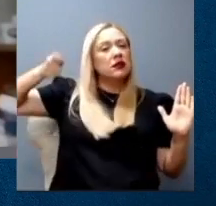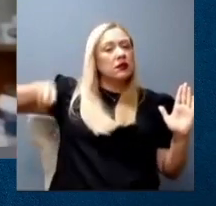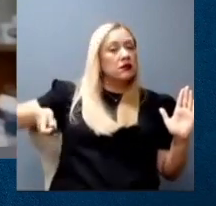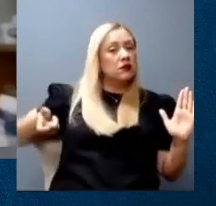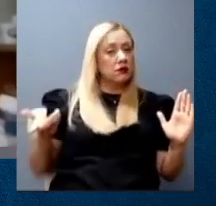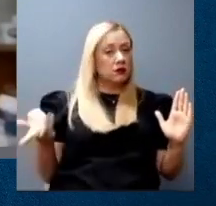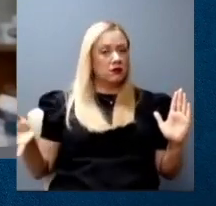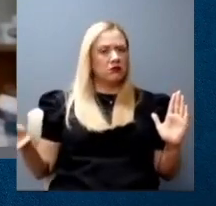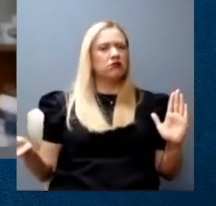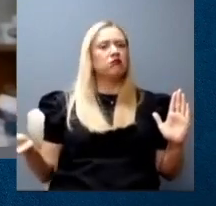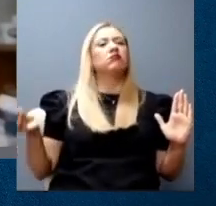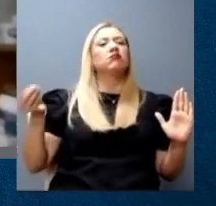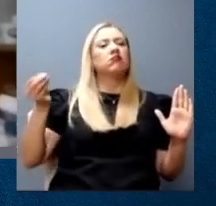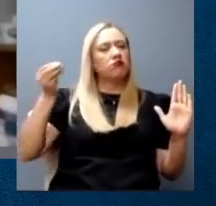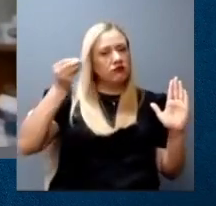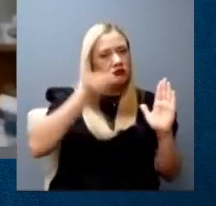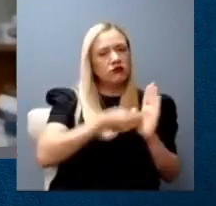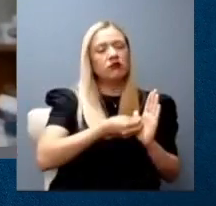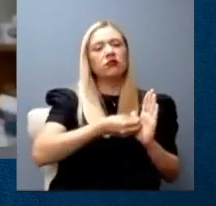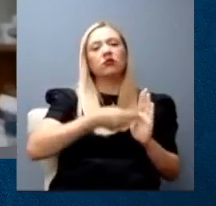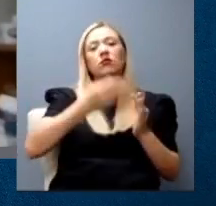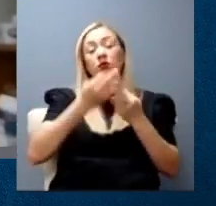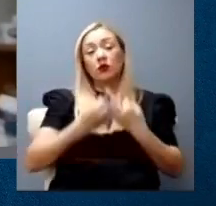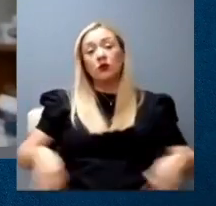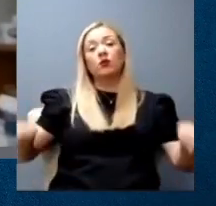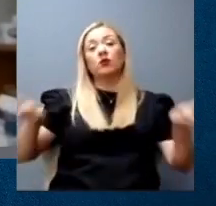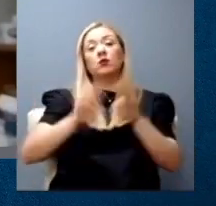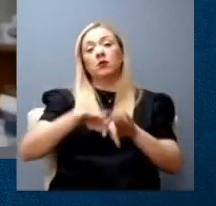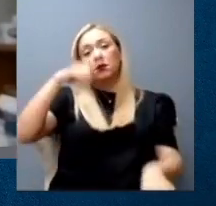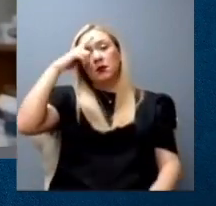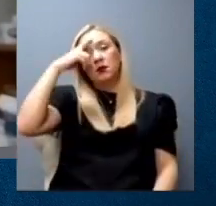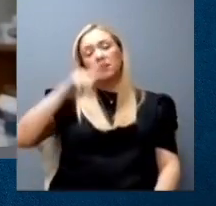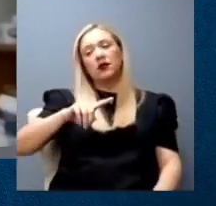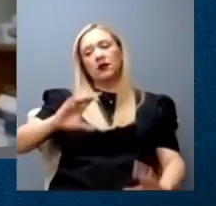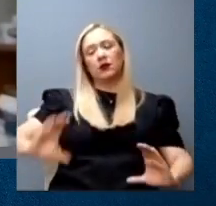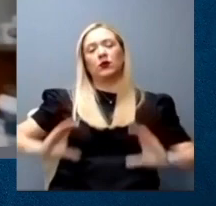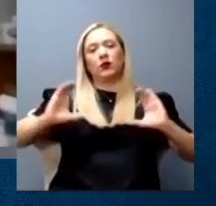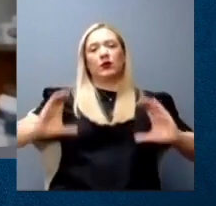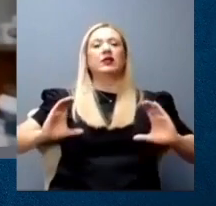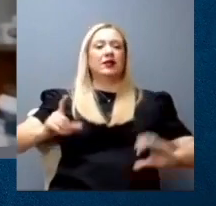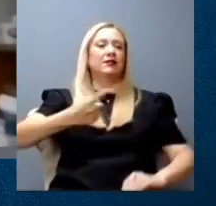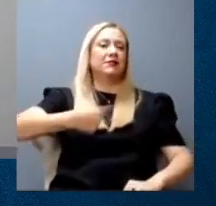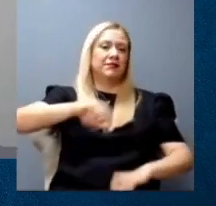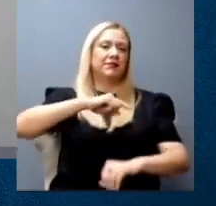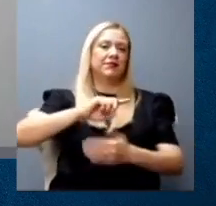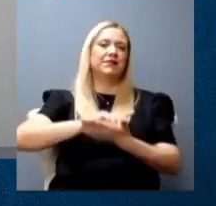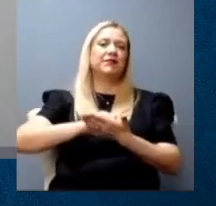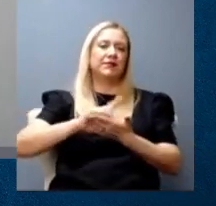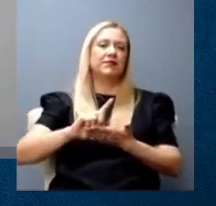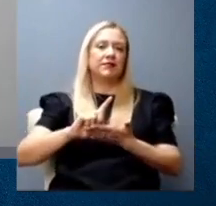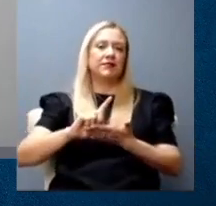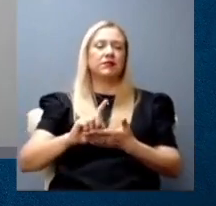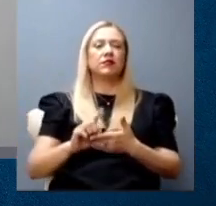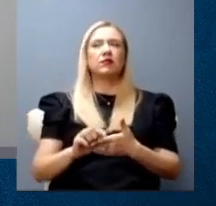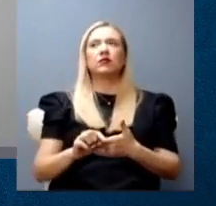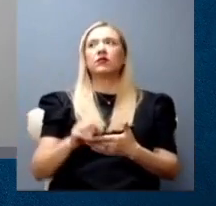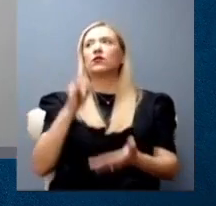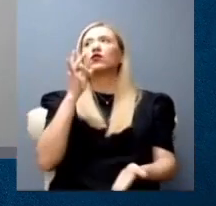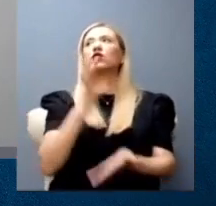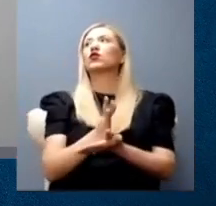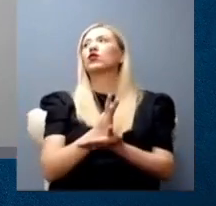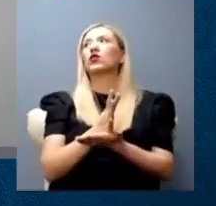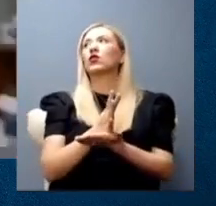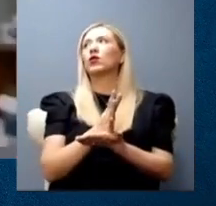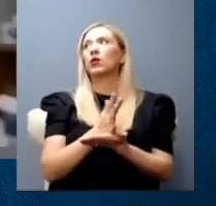una facultad esencial para velar por nuestros derechos. Entonces, no solo va a significar